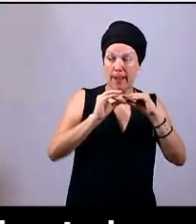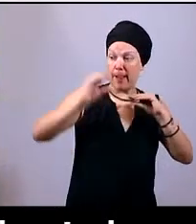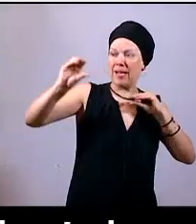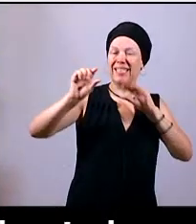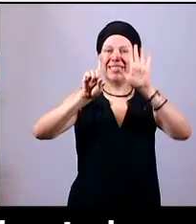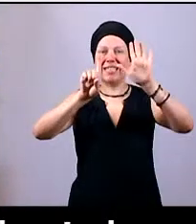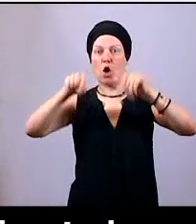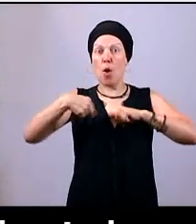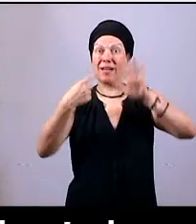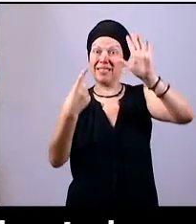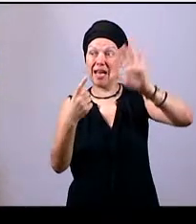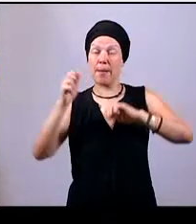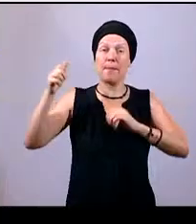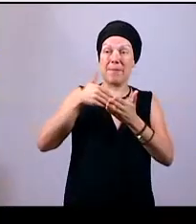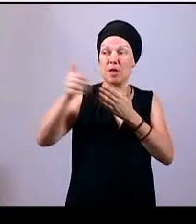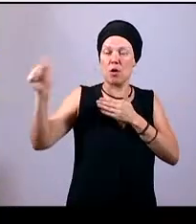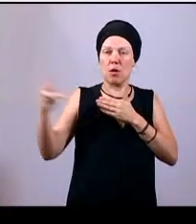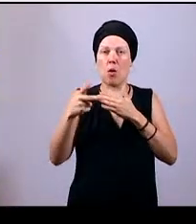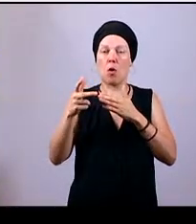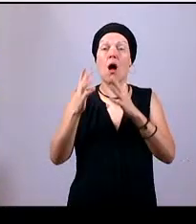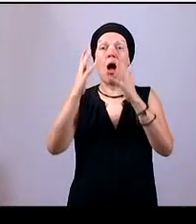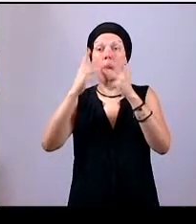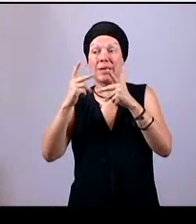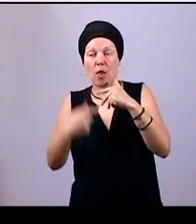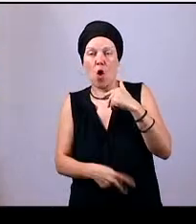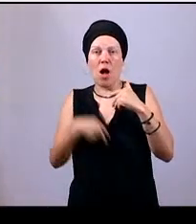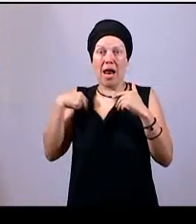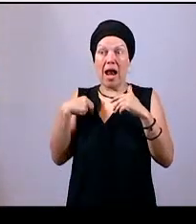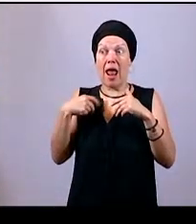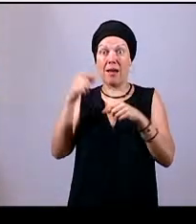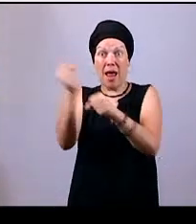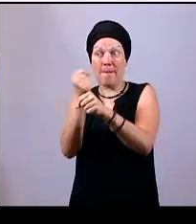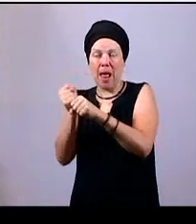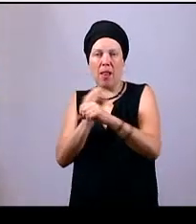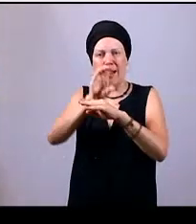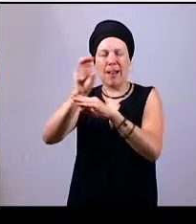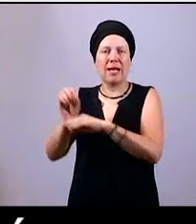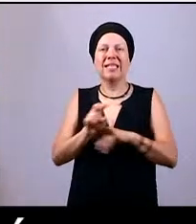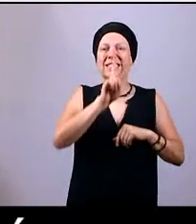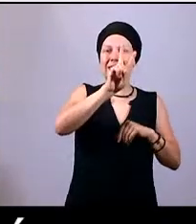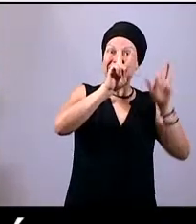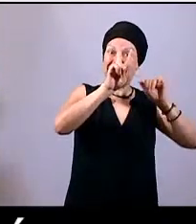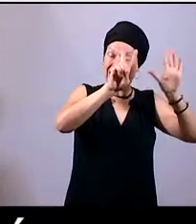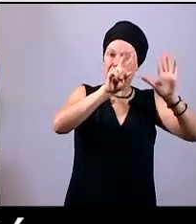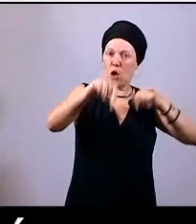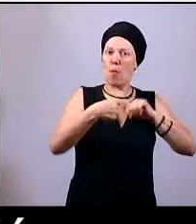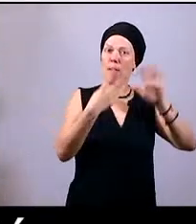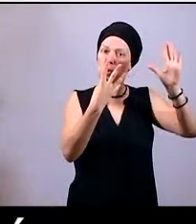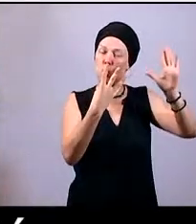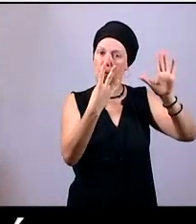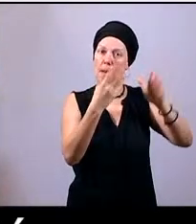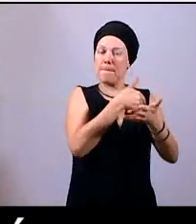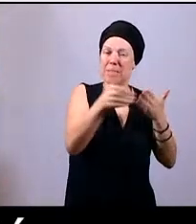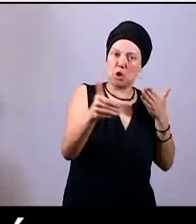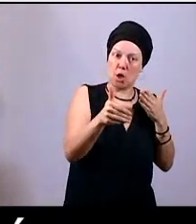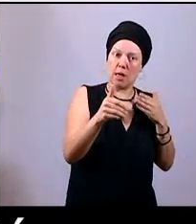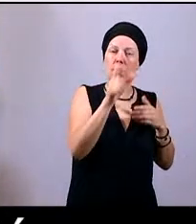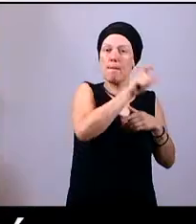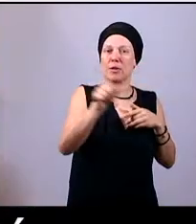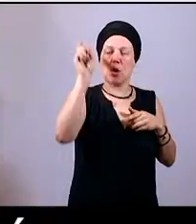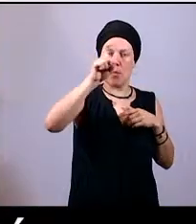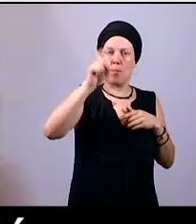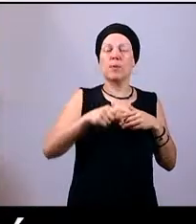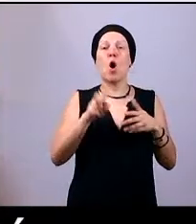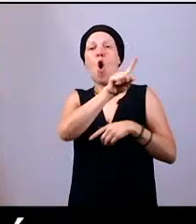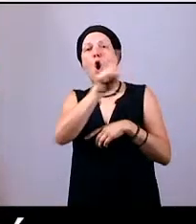6,6 millones a los empleados de la Administración General y 7,9 millones al personal docente y 11 millones a los empleados